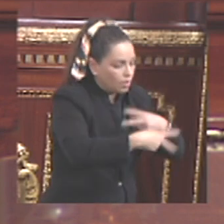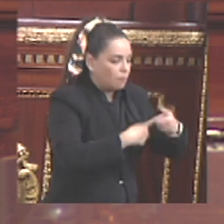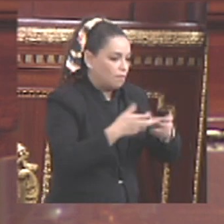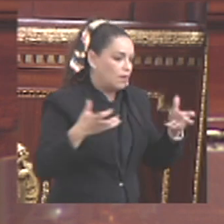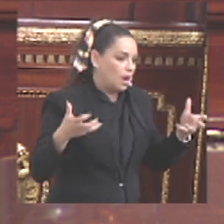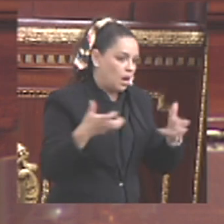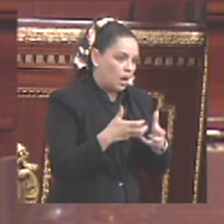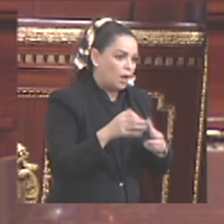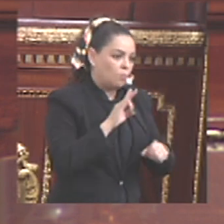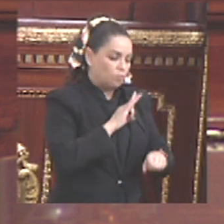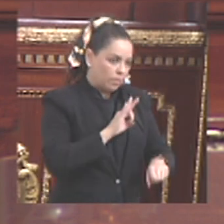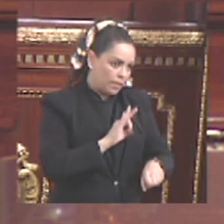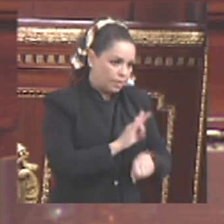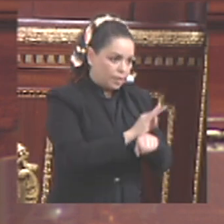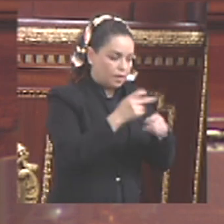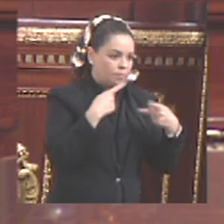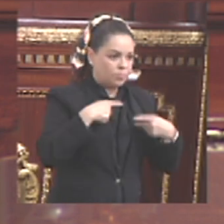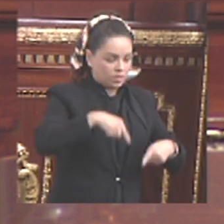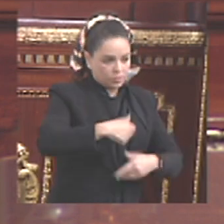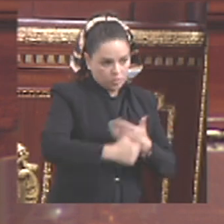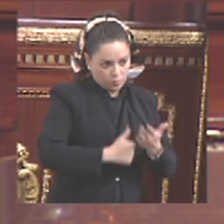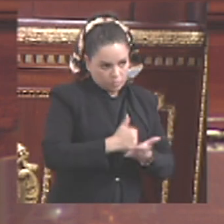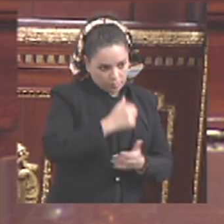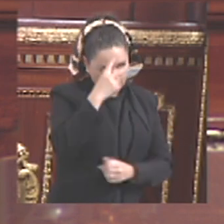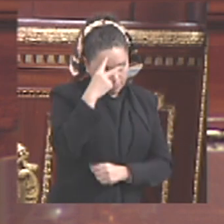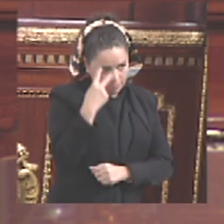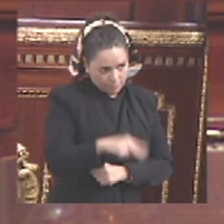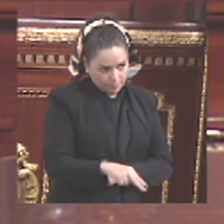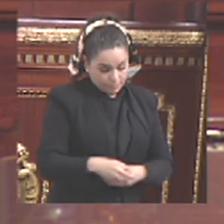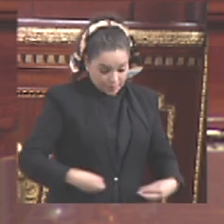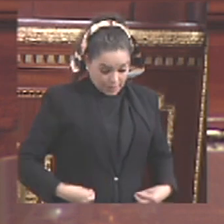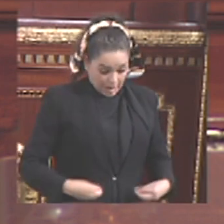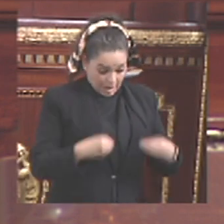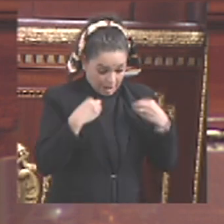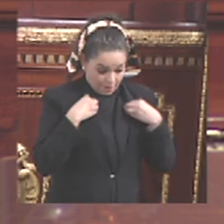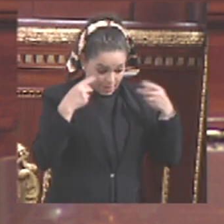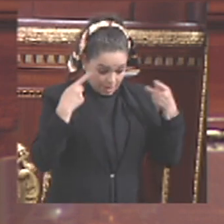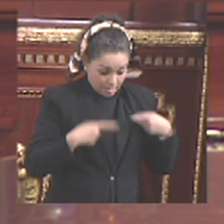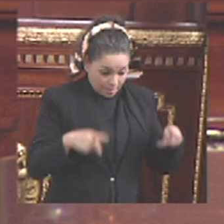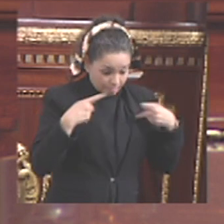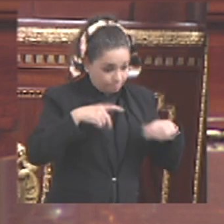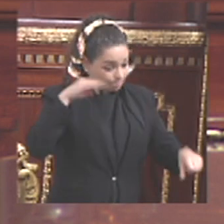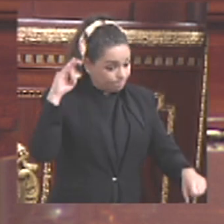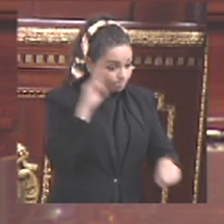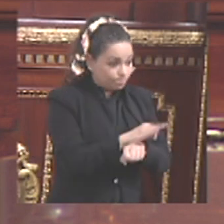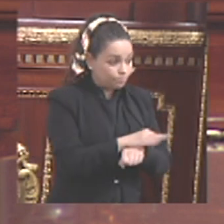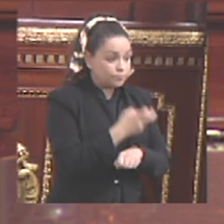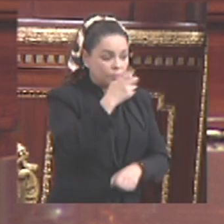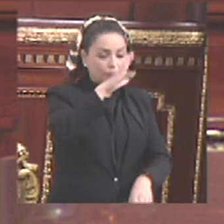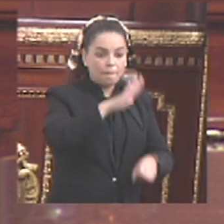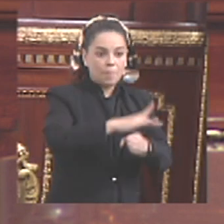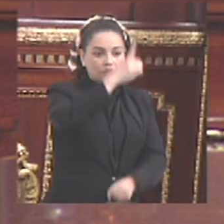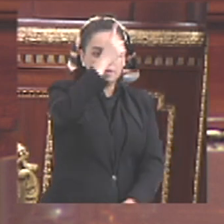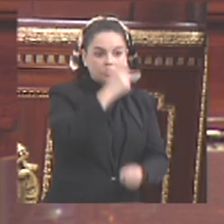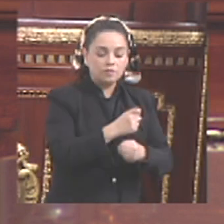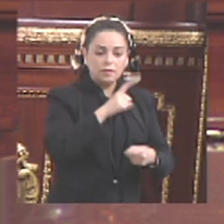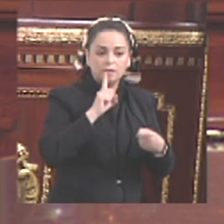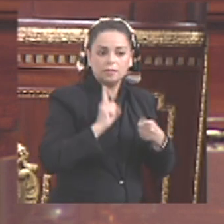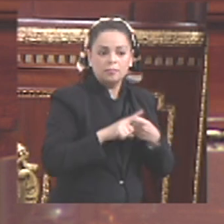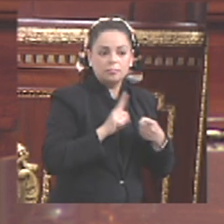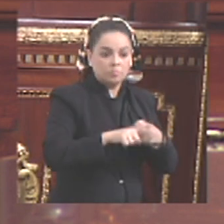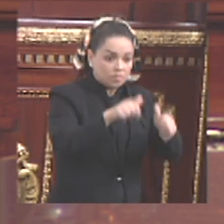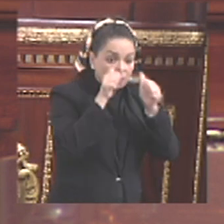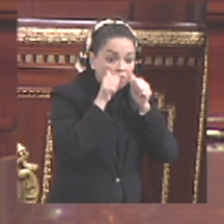ciudad. La protección a la vida del ser debe de ser el eje toral de la política